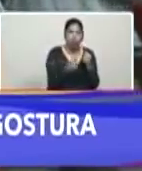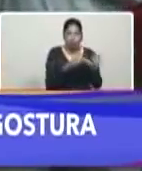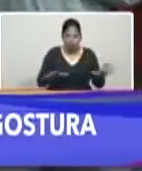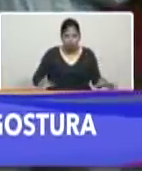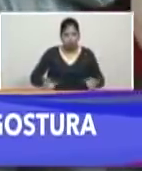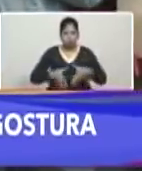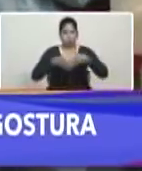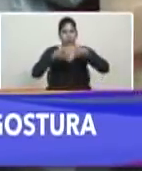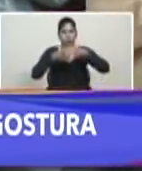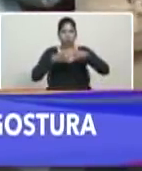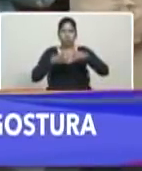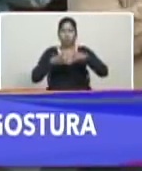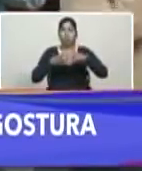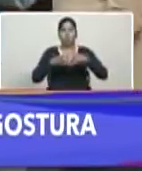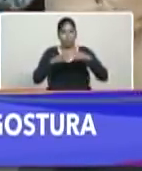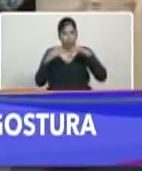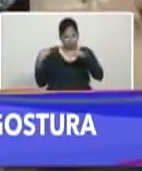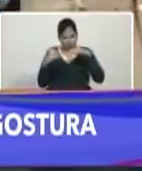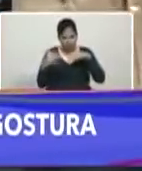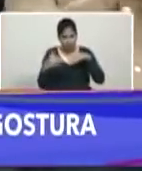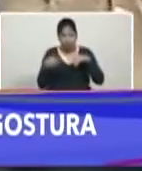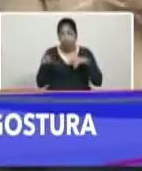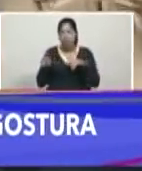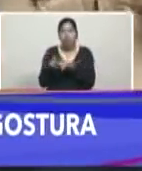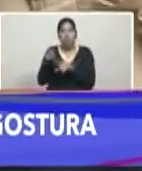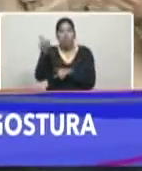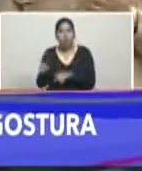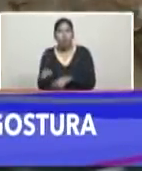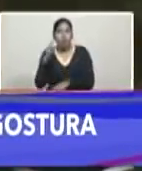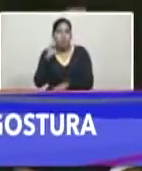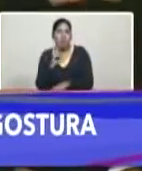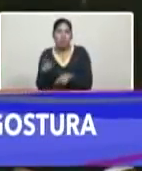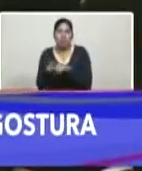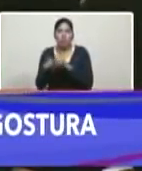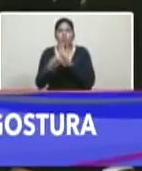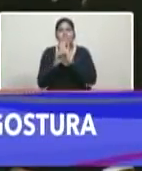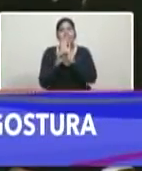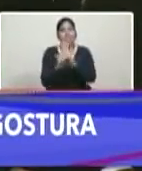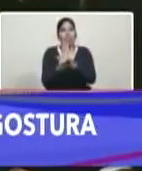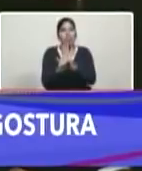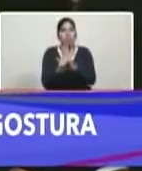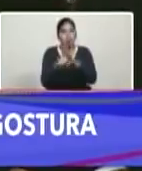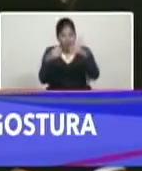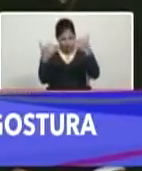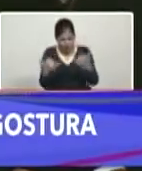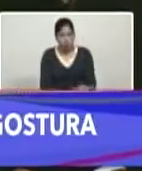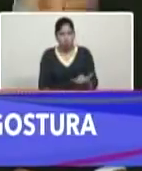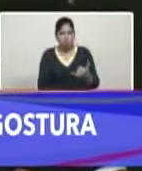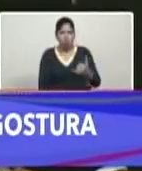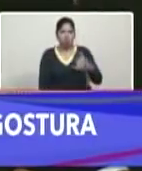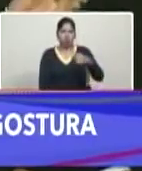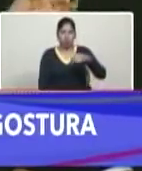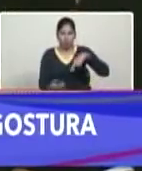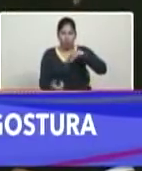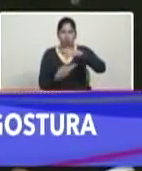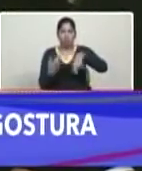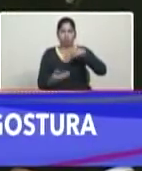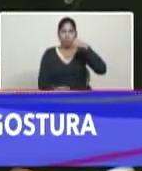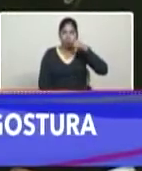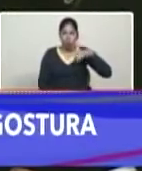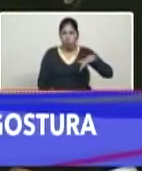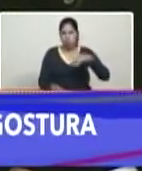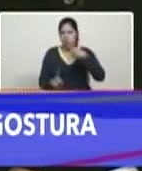Bolívar era el símbolo de lo que hoy llamamos la unión cívico-militar revolucionaria.